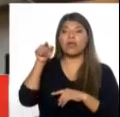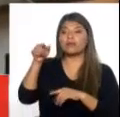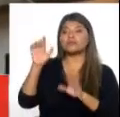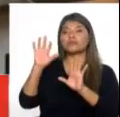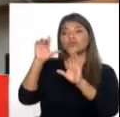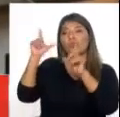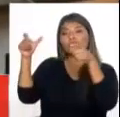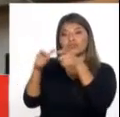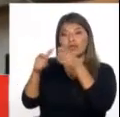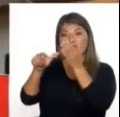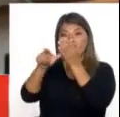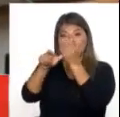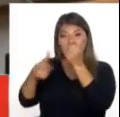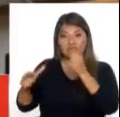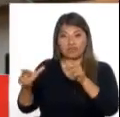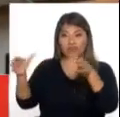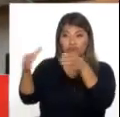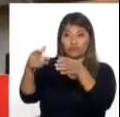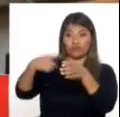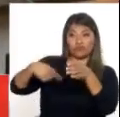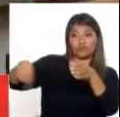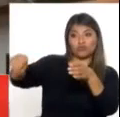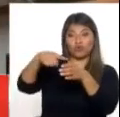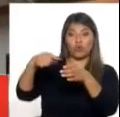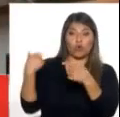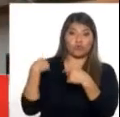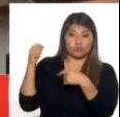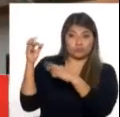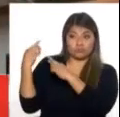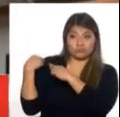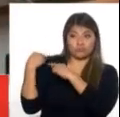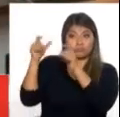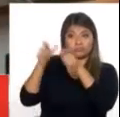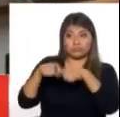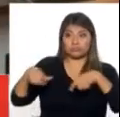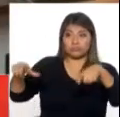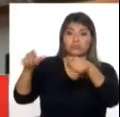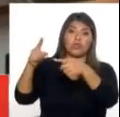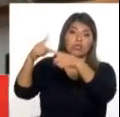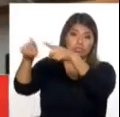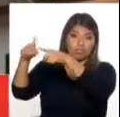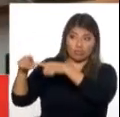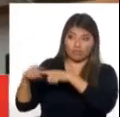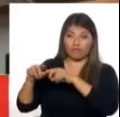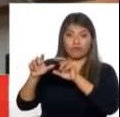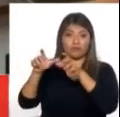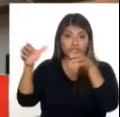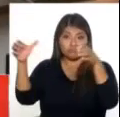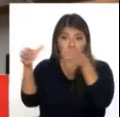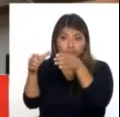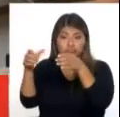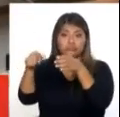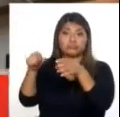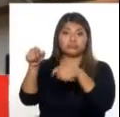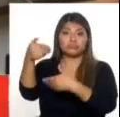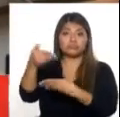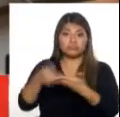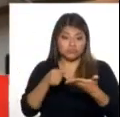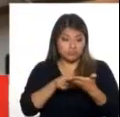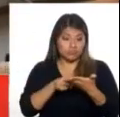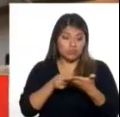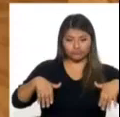Congreso de la República y que bueno, ella ha pedido licencia por motivos personales y nunca reveló la causa de